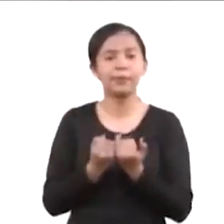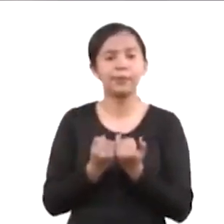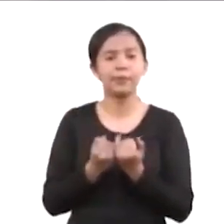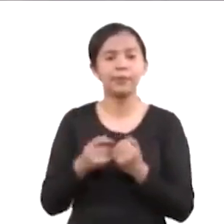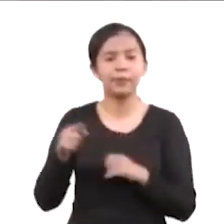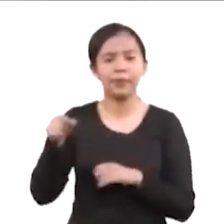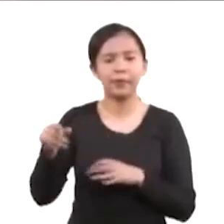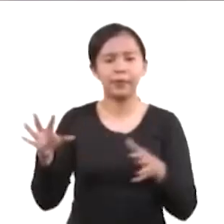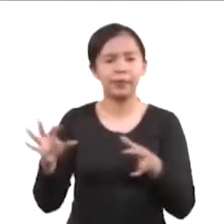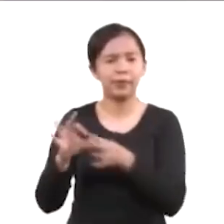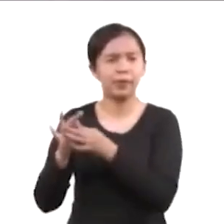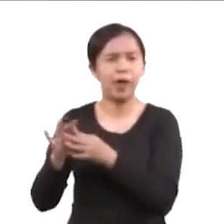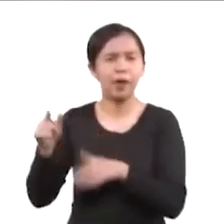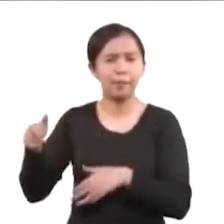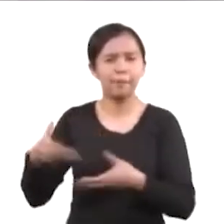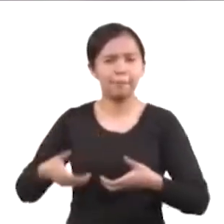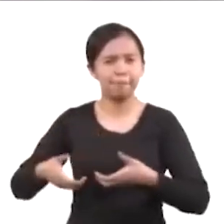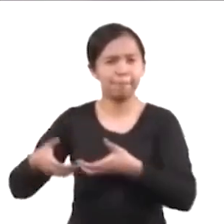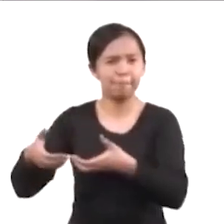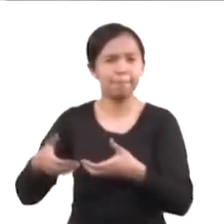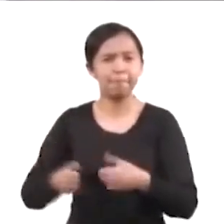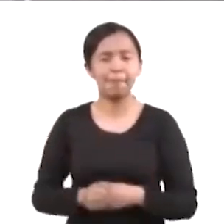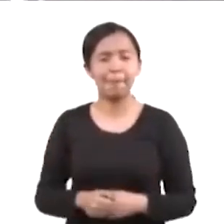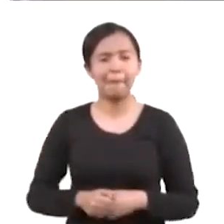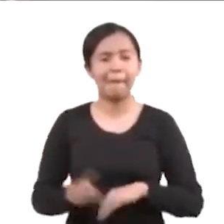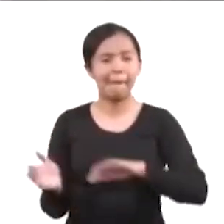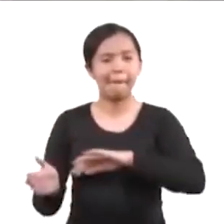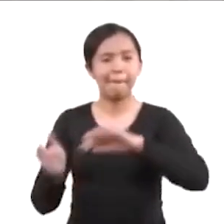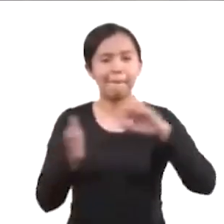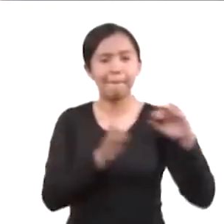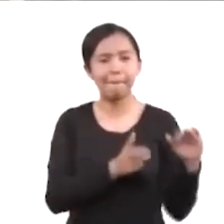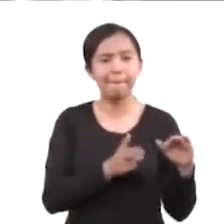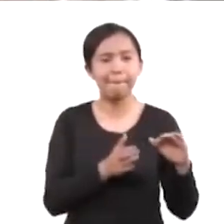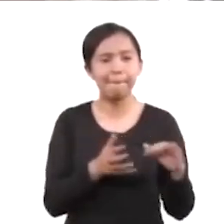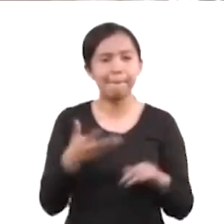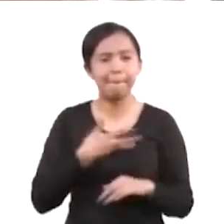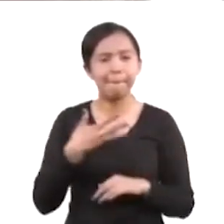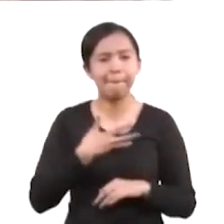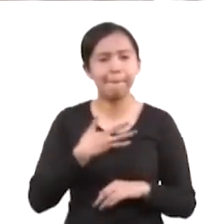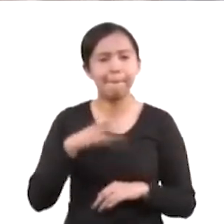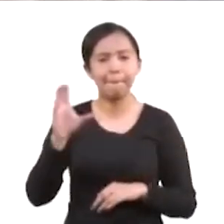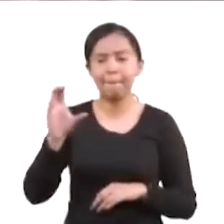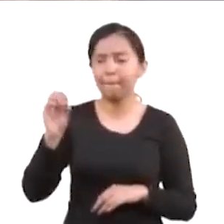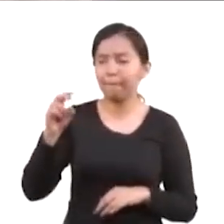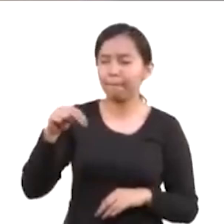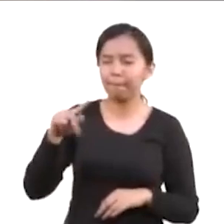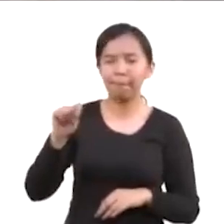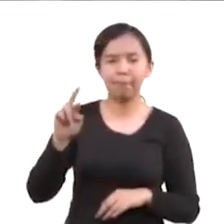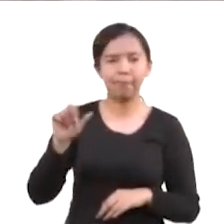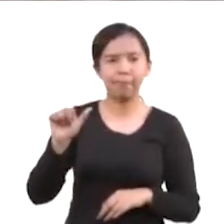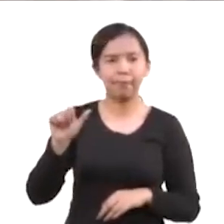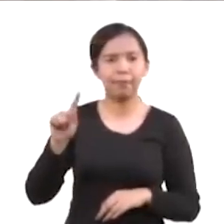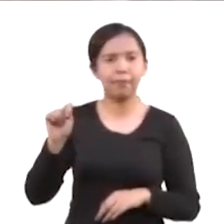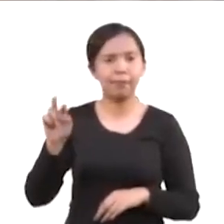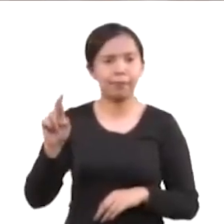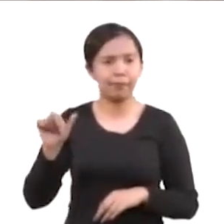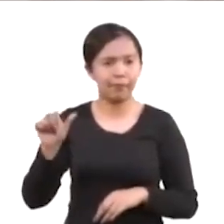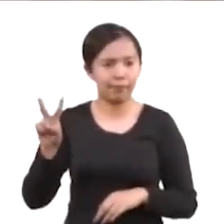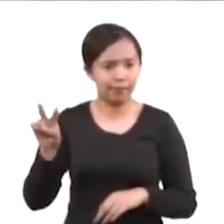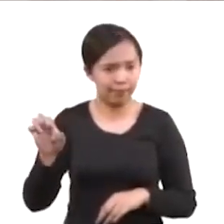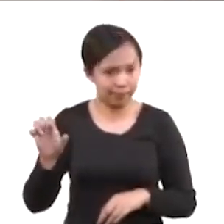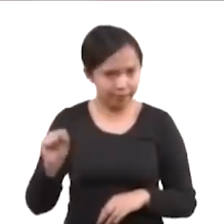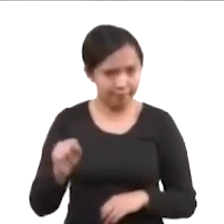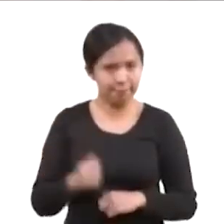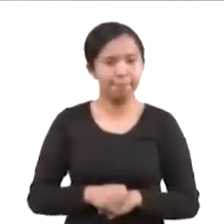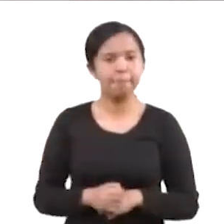se construyó en zonas de hundimiento en la Ciudad de México, ha provocado un desfasamiento entre el subsuelo y el piso de la Terminal 2, por lo que el